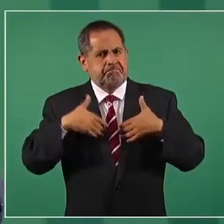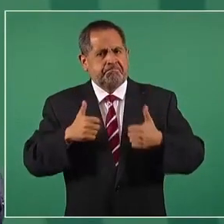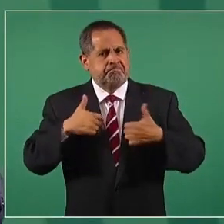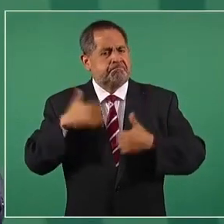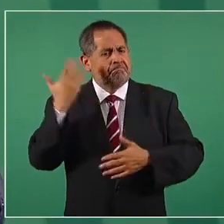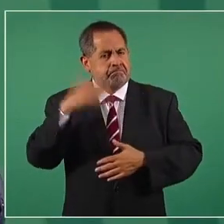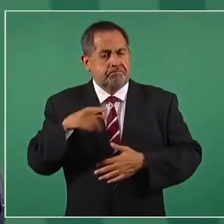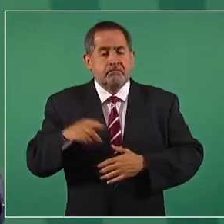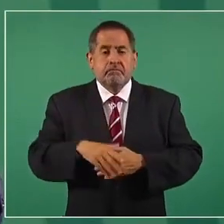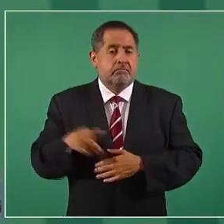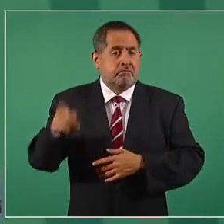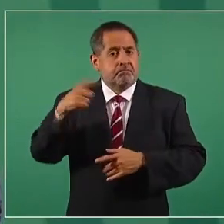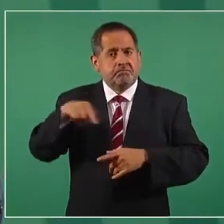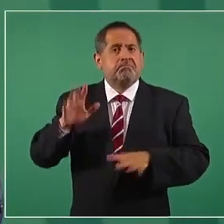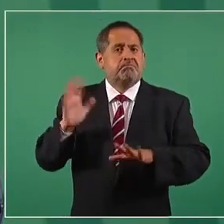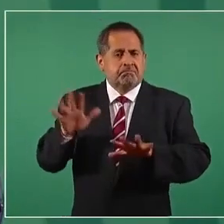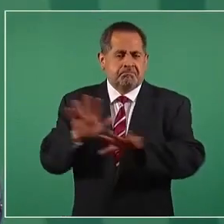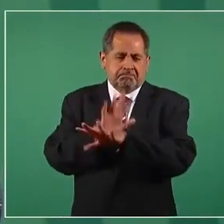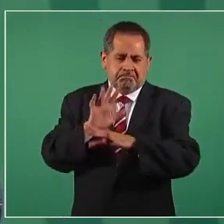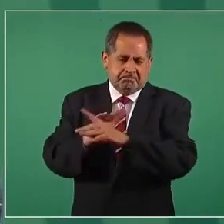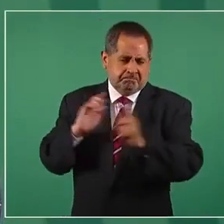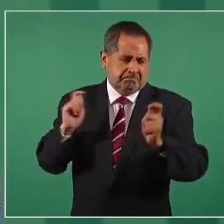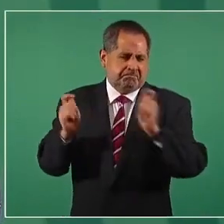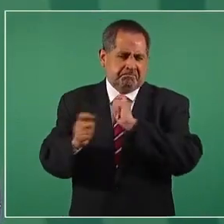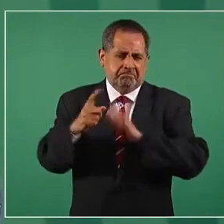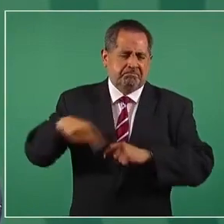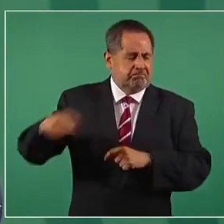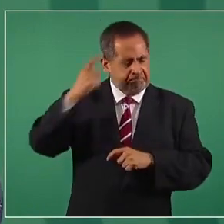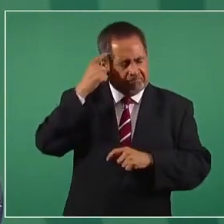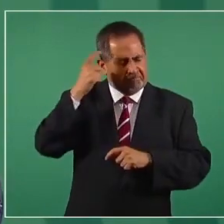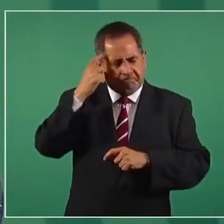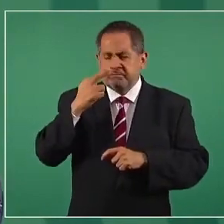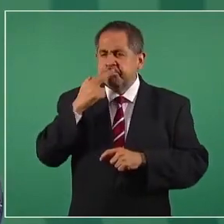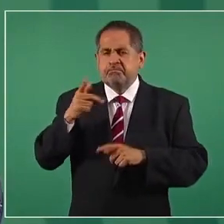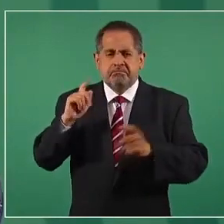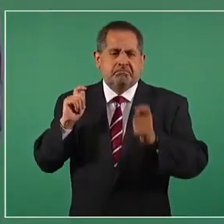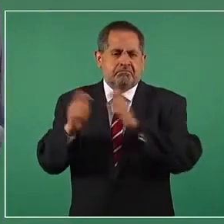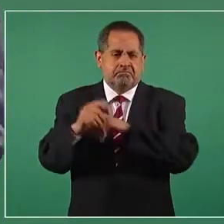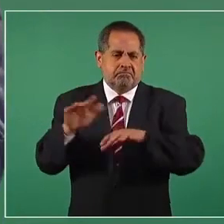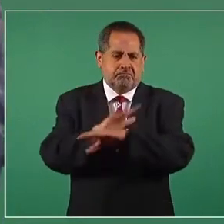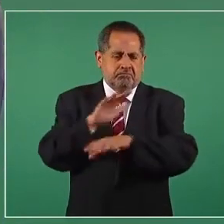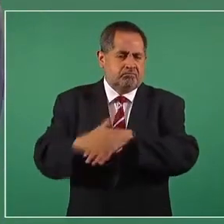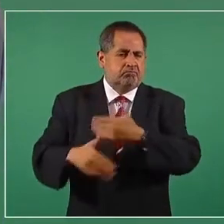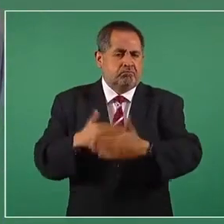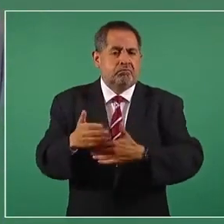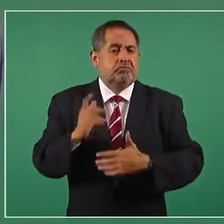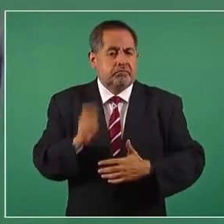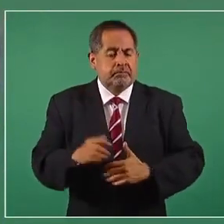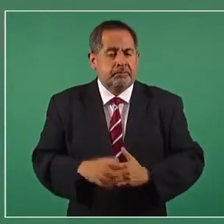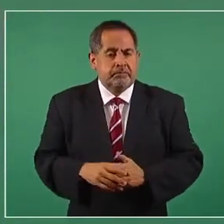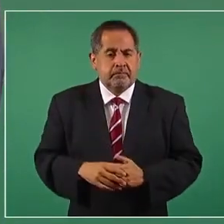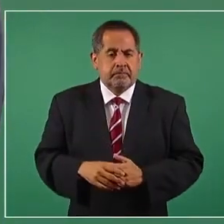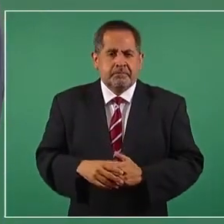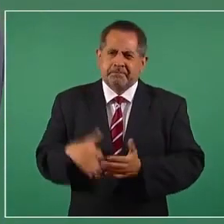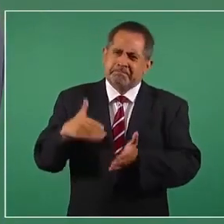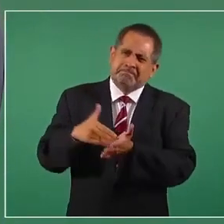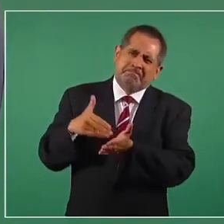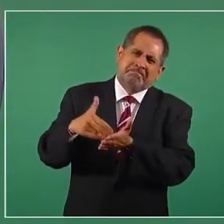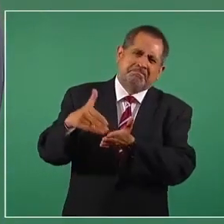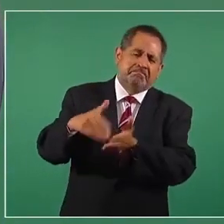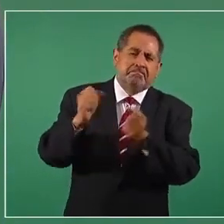O sea, cómo ha cambiado la mentalidad del pueblo. De muchos. Si no, de